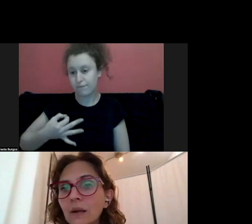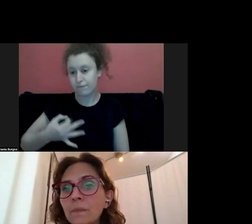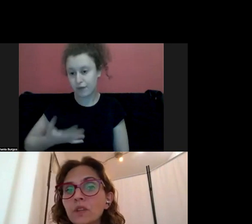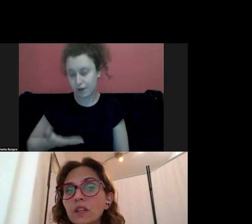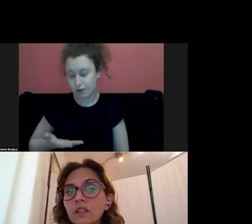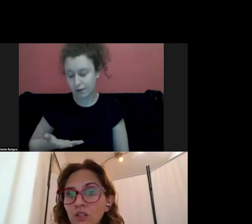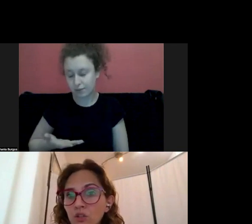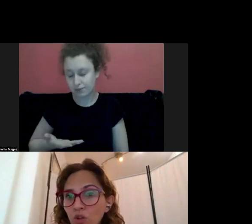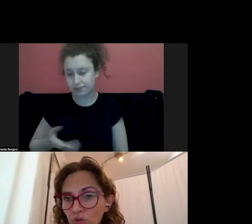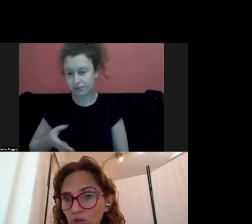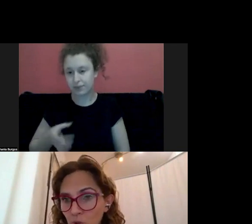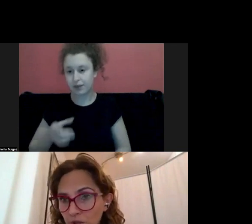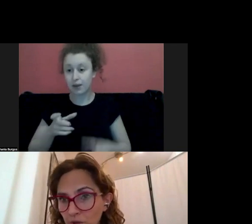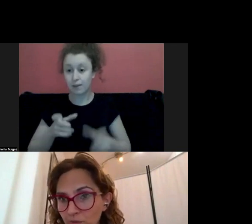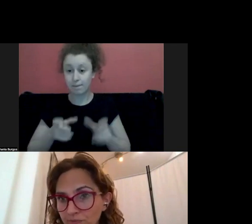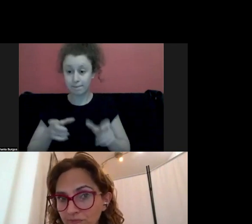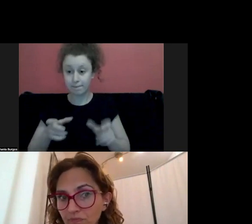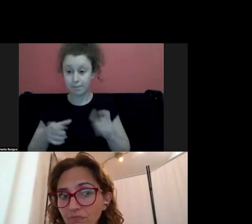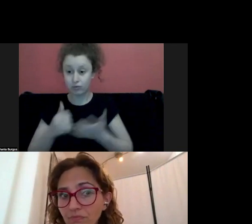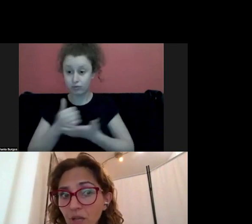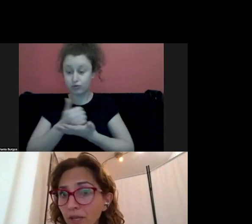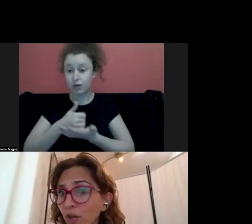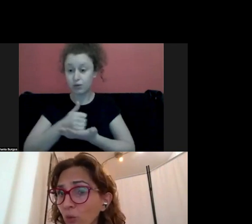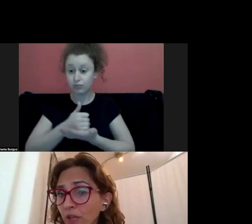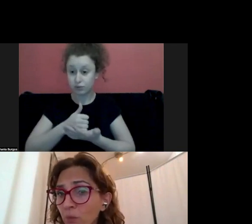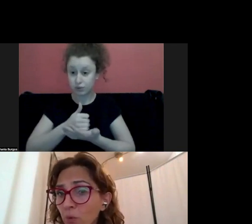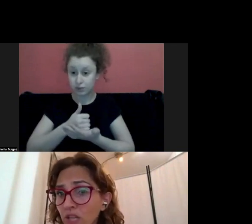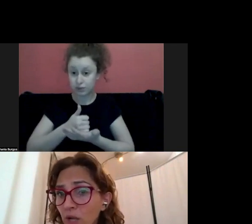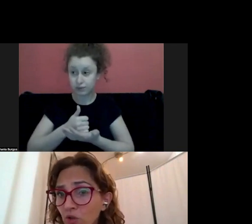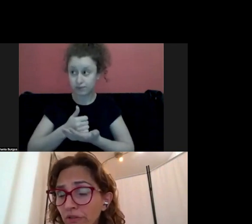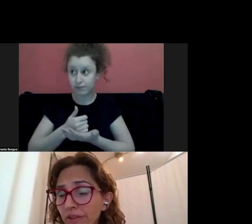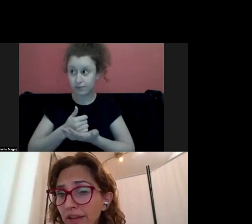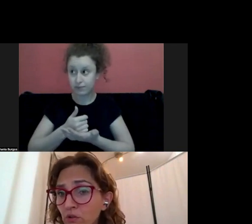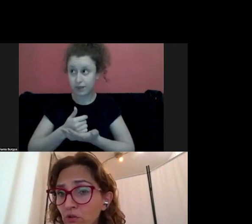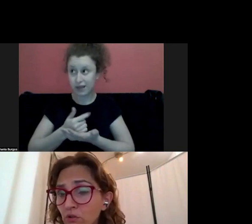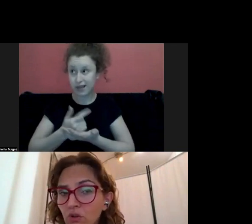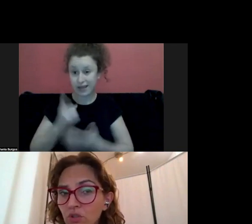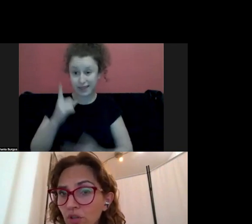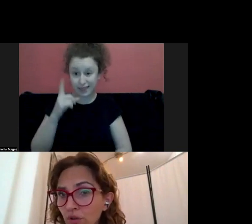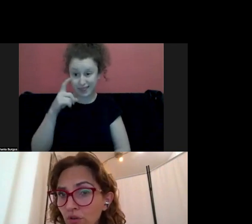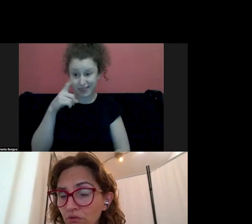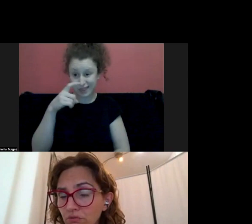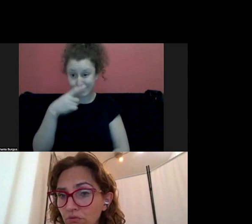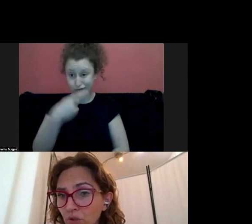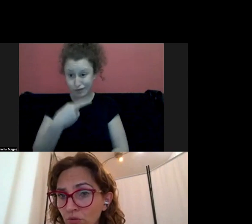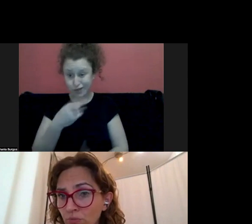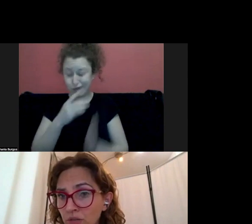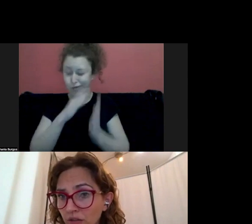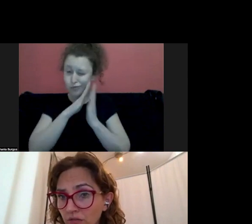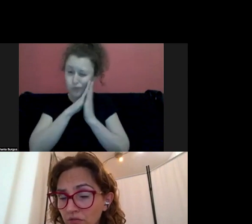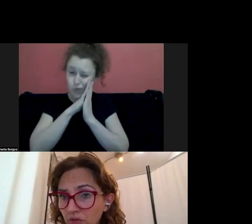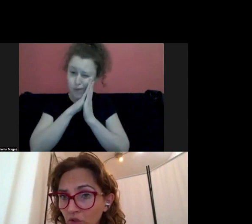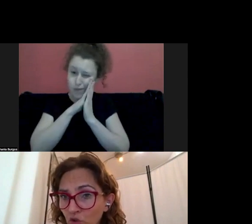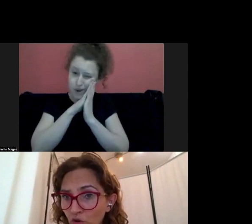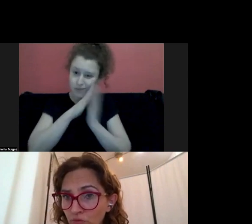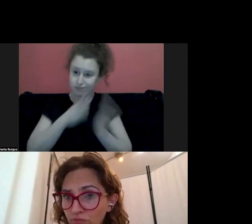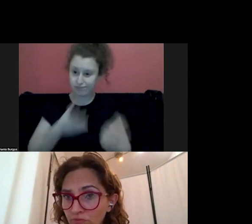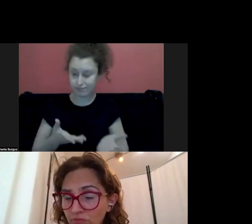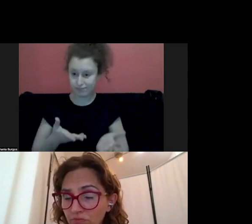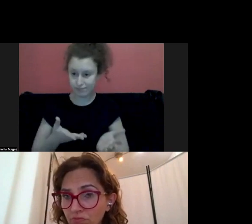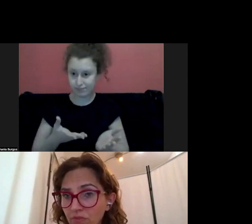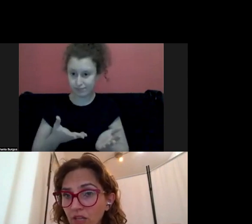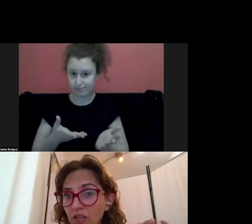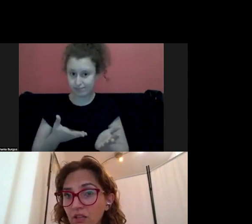comorbilidad trastornos del sueño. Mi hijo, por ejemplo, hasta los 12 años no consiguió dormir solo.